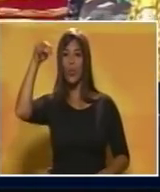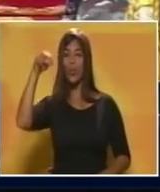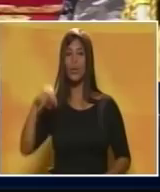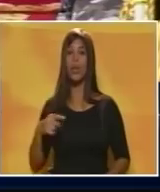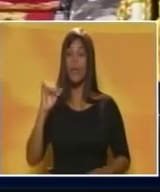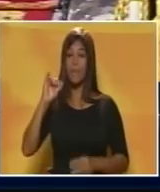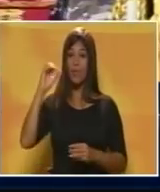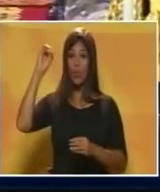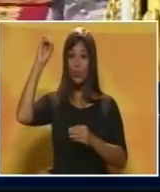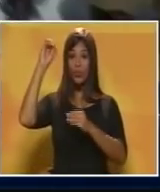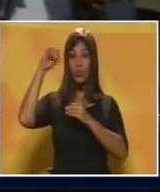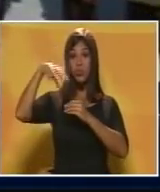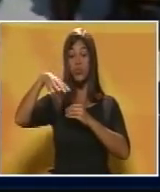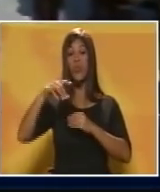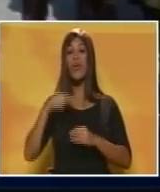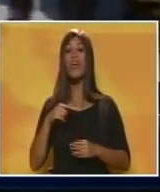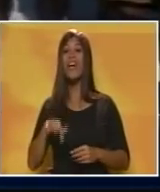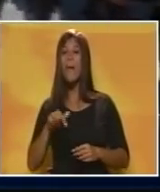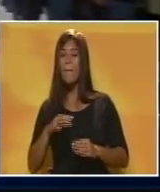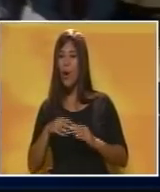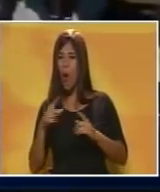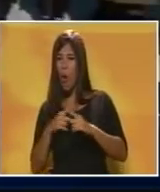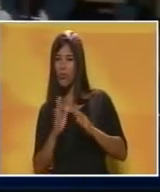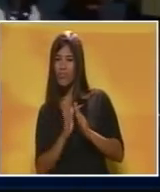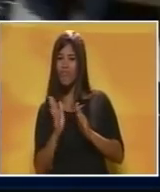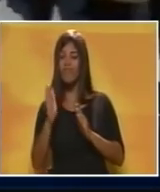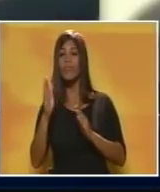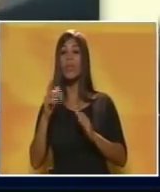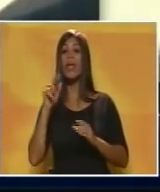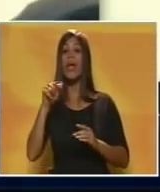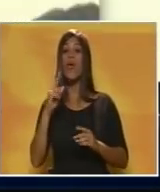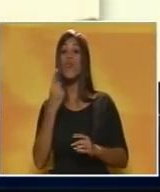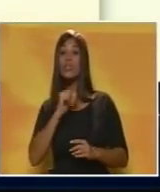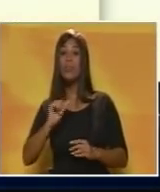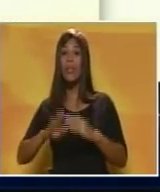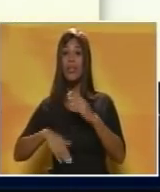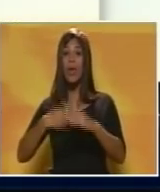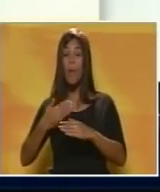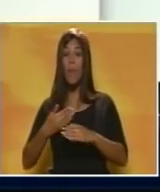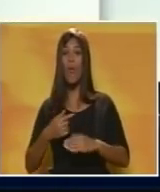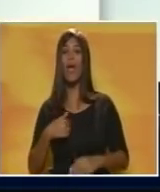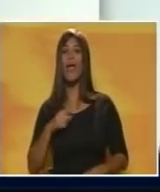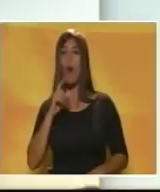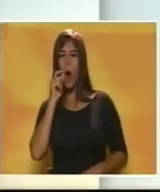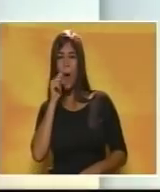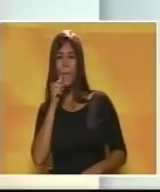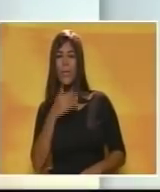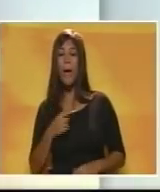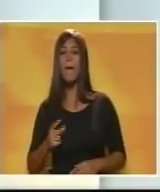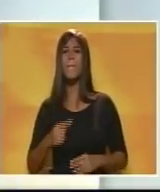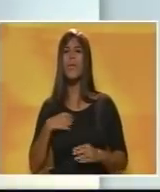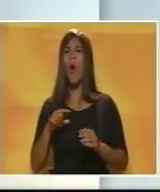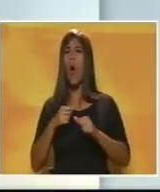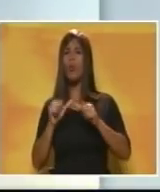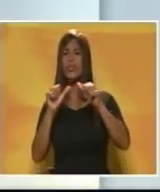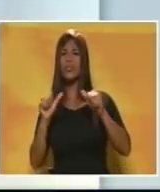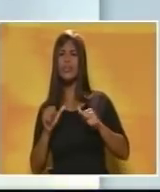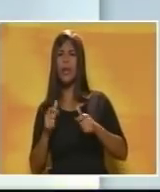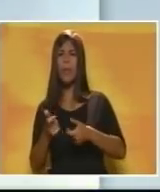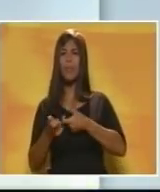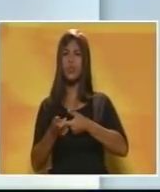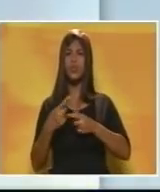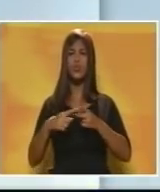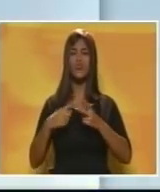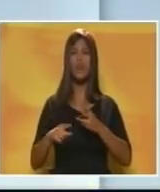El lanzamiento, que tuvo lugar en la parte occidental, se produce una semana después de que Pyongyang probara varios sistemas de armas, los